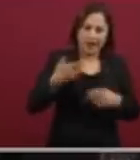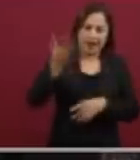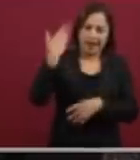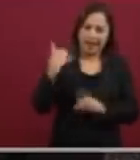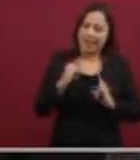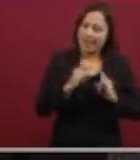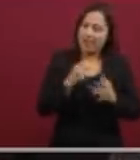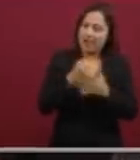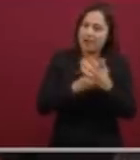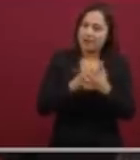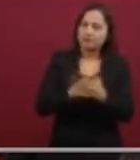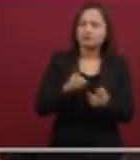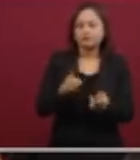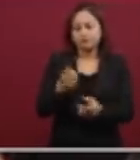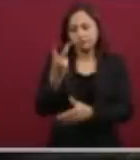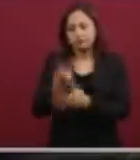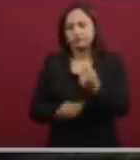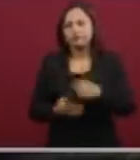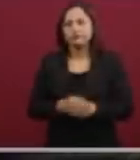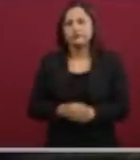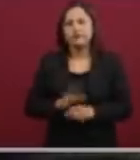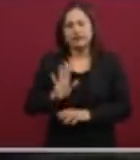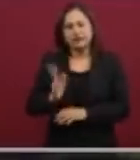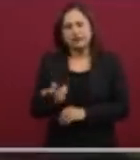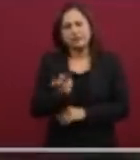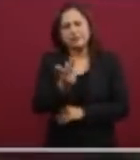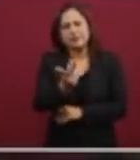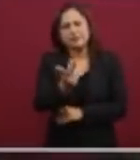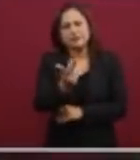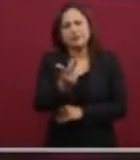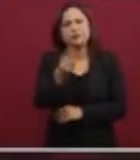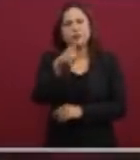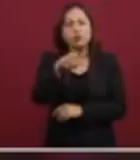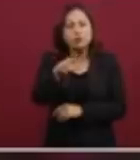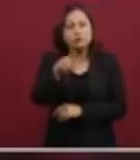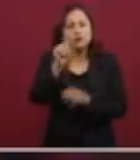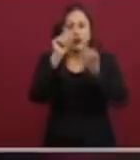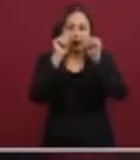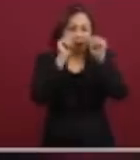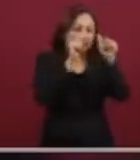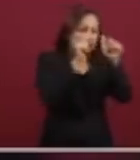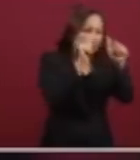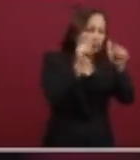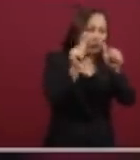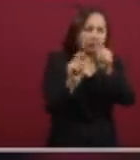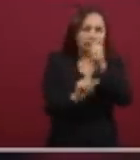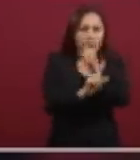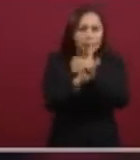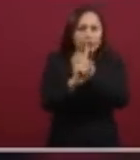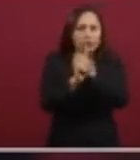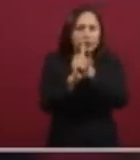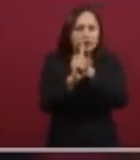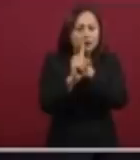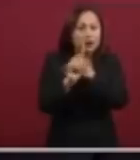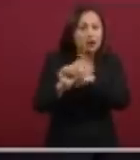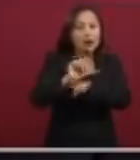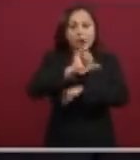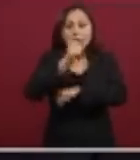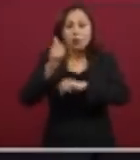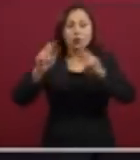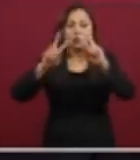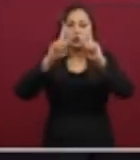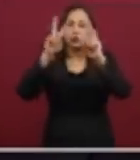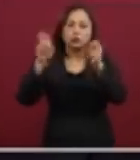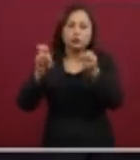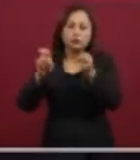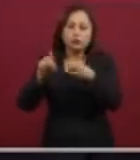aras de resolver el resto de temas pendientes, no se está relegando, no se está haciendo a un